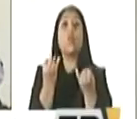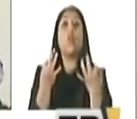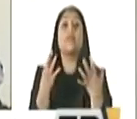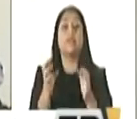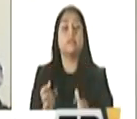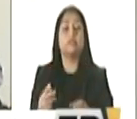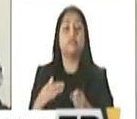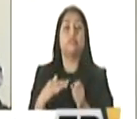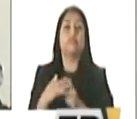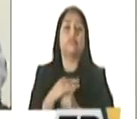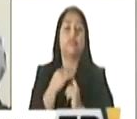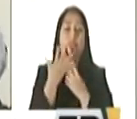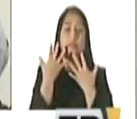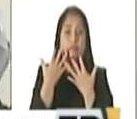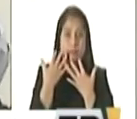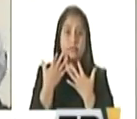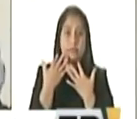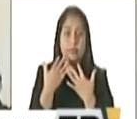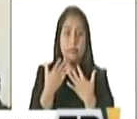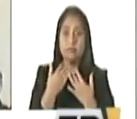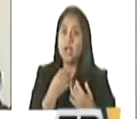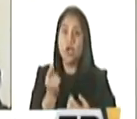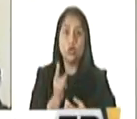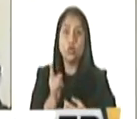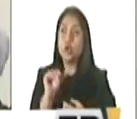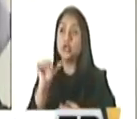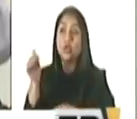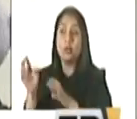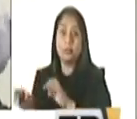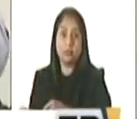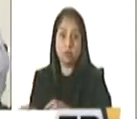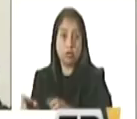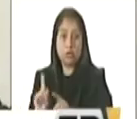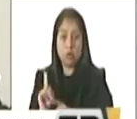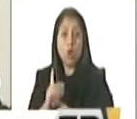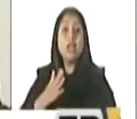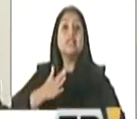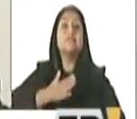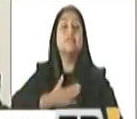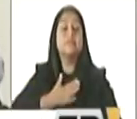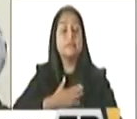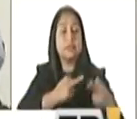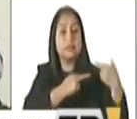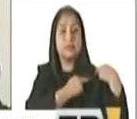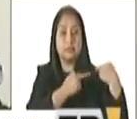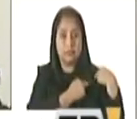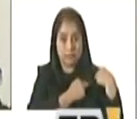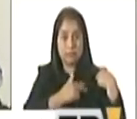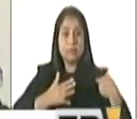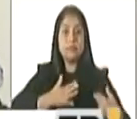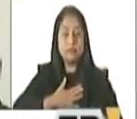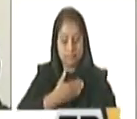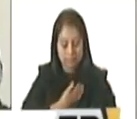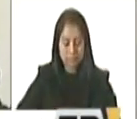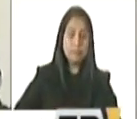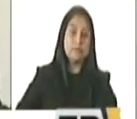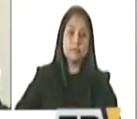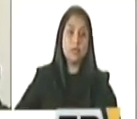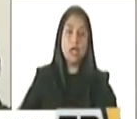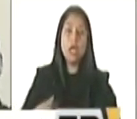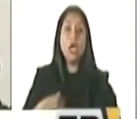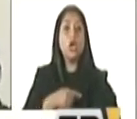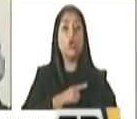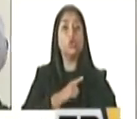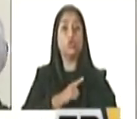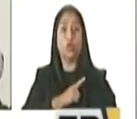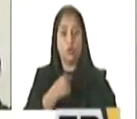van. No es otro funcionario, porque es mi responsabilidad como presidente no solo